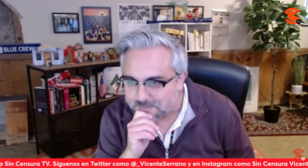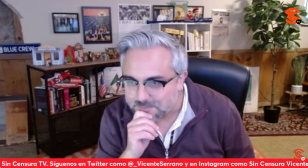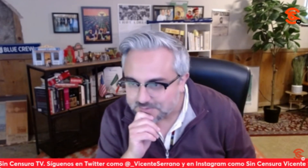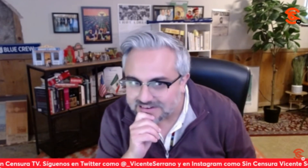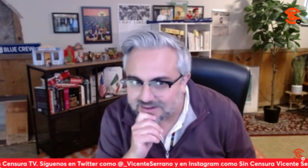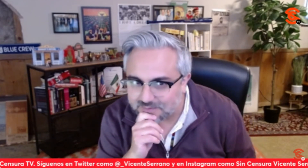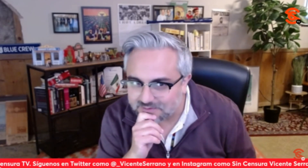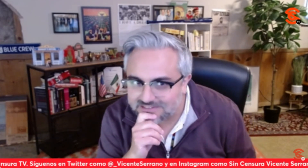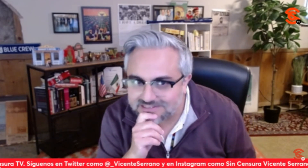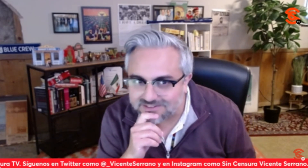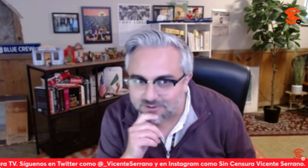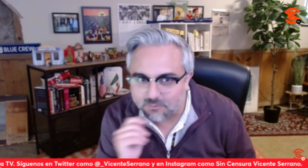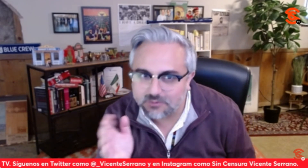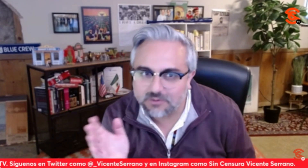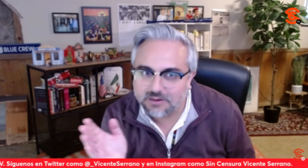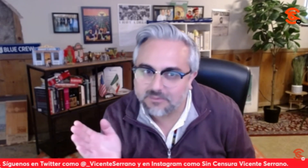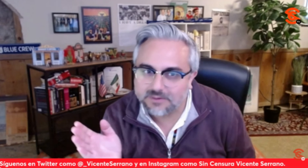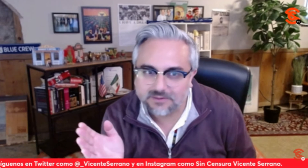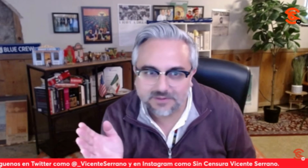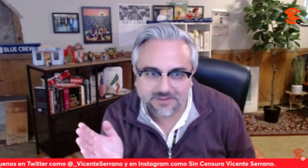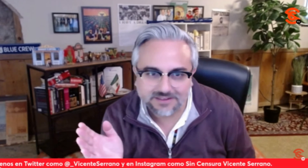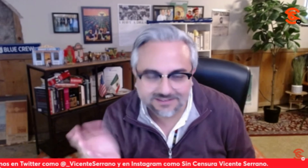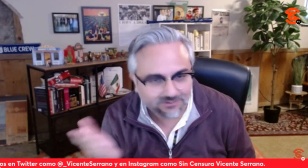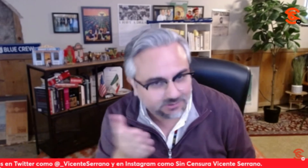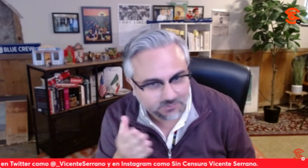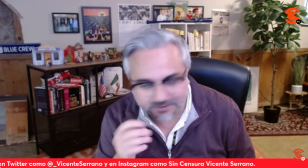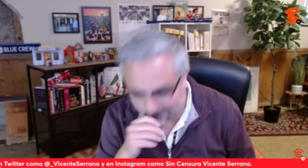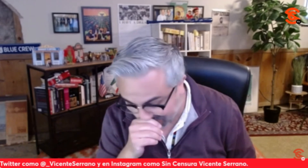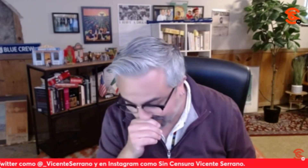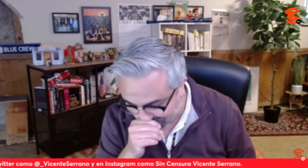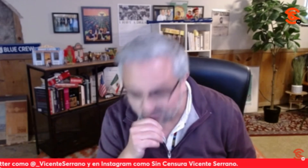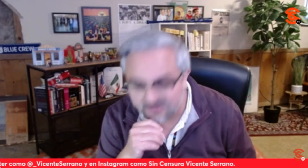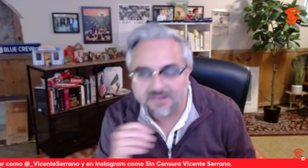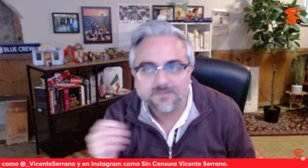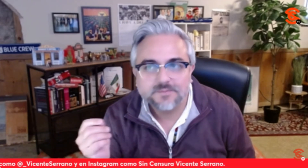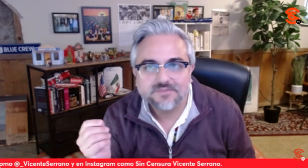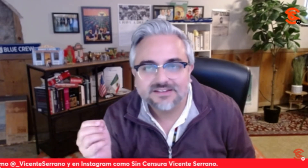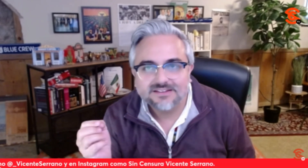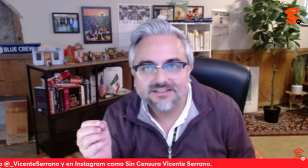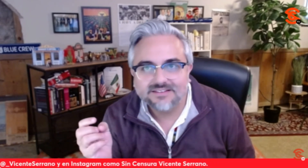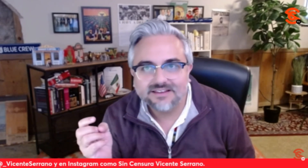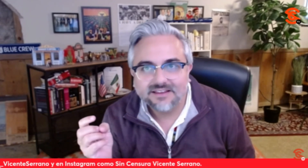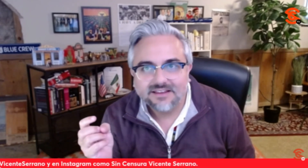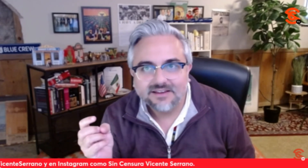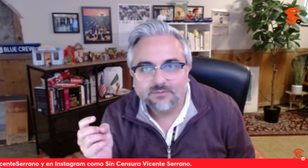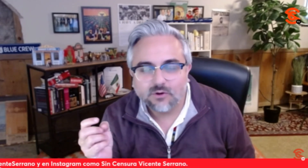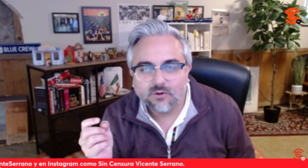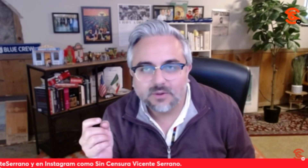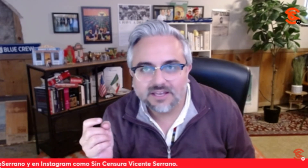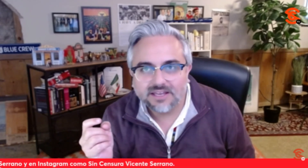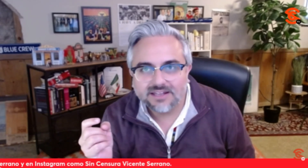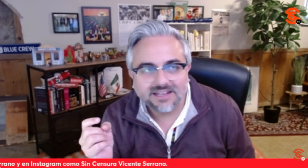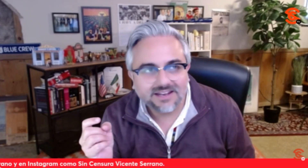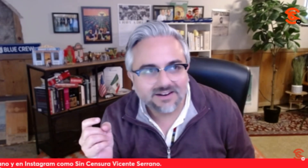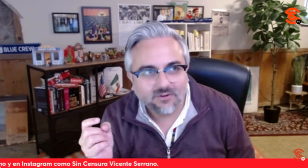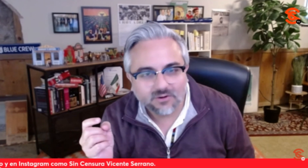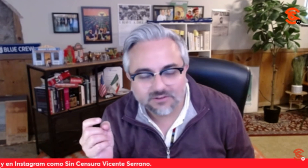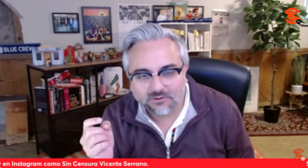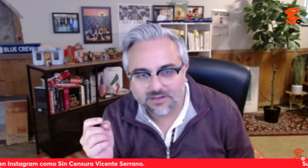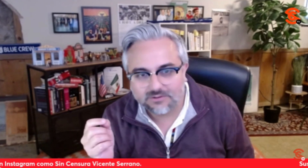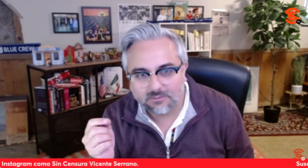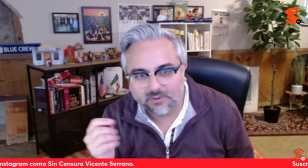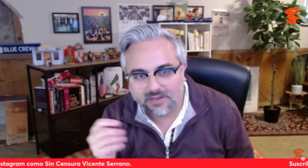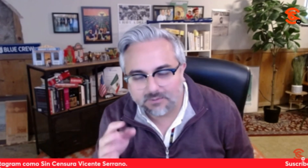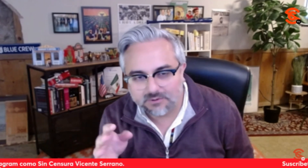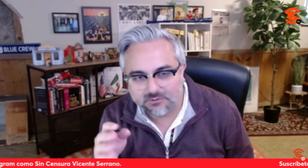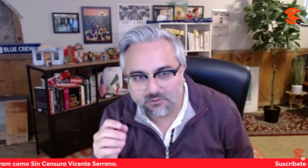hace Claudia, no sé si nos lo puede volver a poner don David, es el último clip, ¿no? Porque dice, pues cómo ve que en el Congreso de la